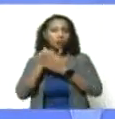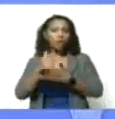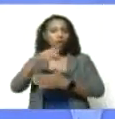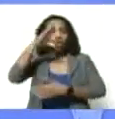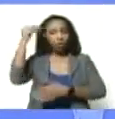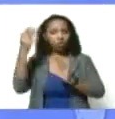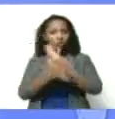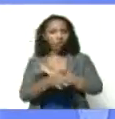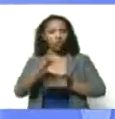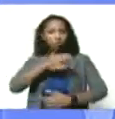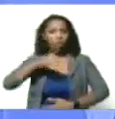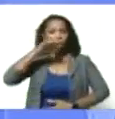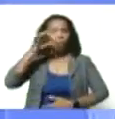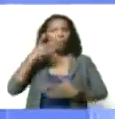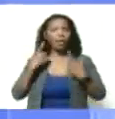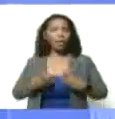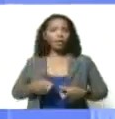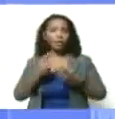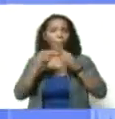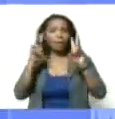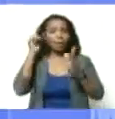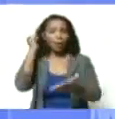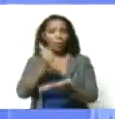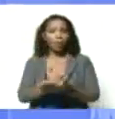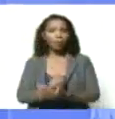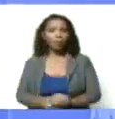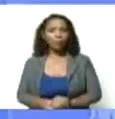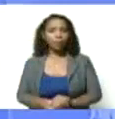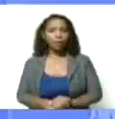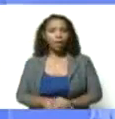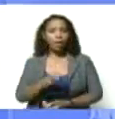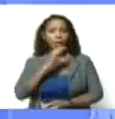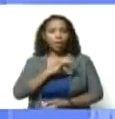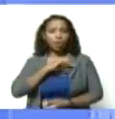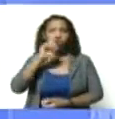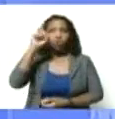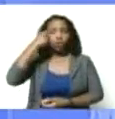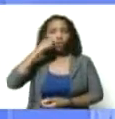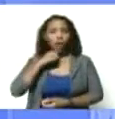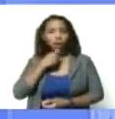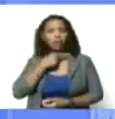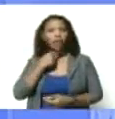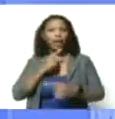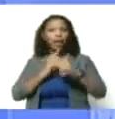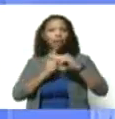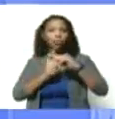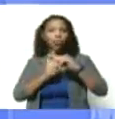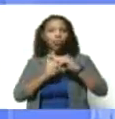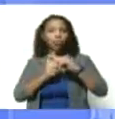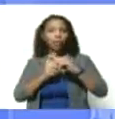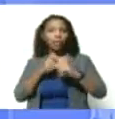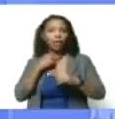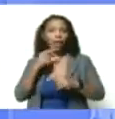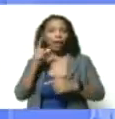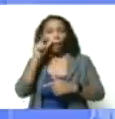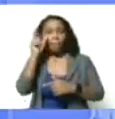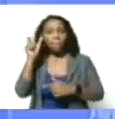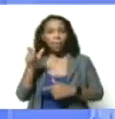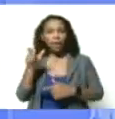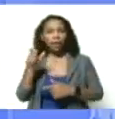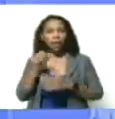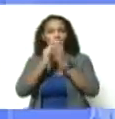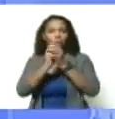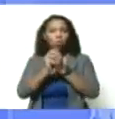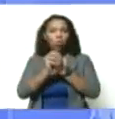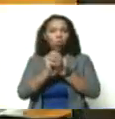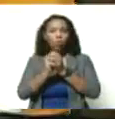tu alma descanse en paz. Amén. Señor, tú que lloraste en la tumba de Lázaro, dígnate enjugar nuestras lágrimas. Roguemos al